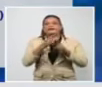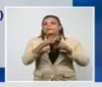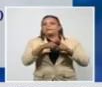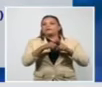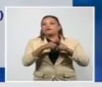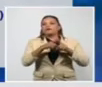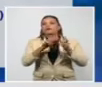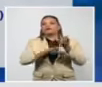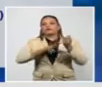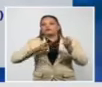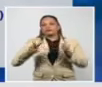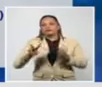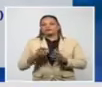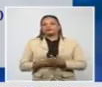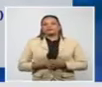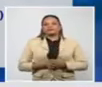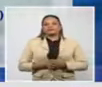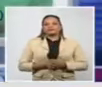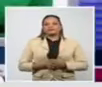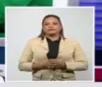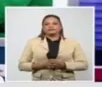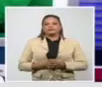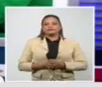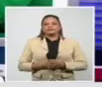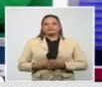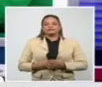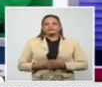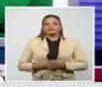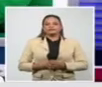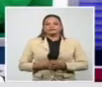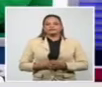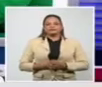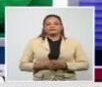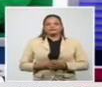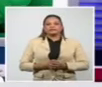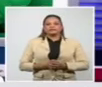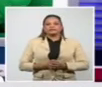por provincia. De los